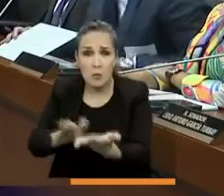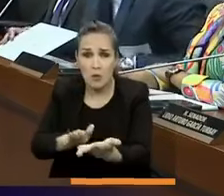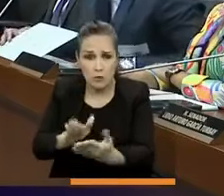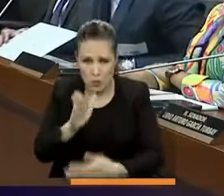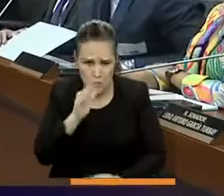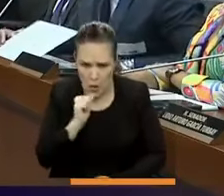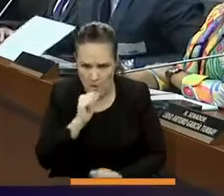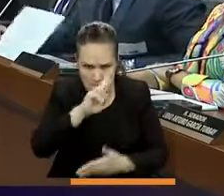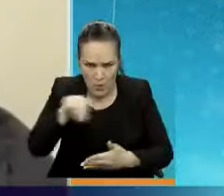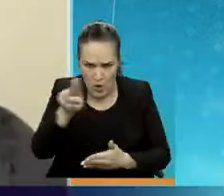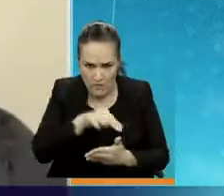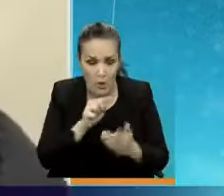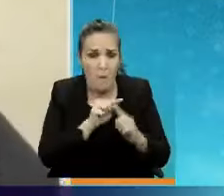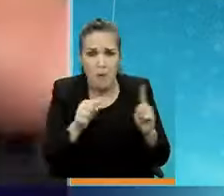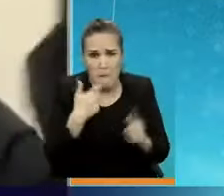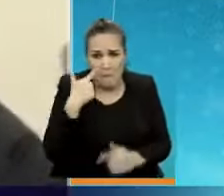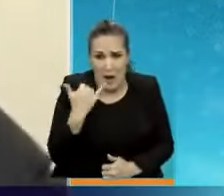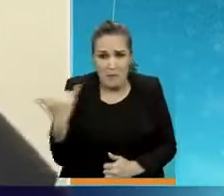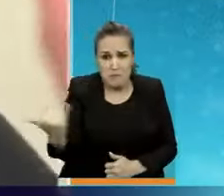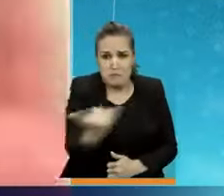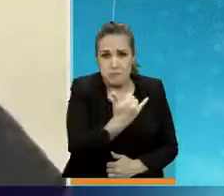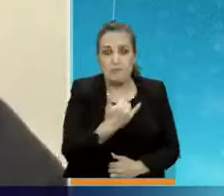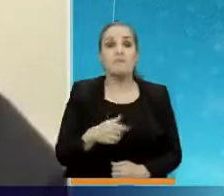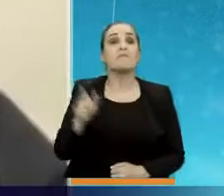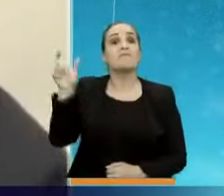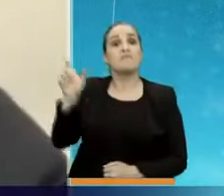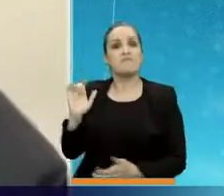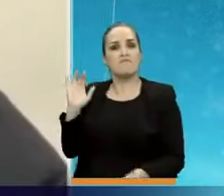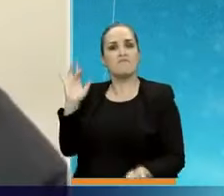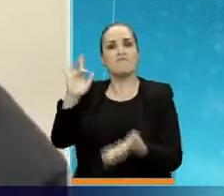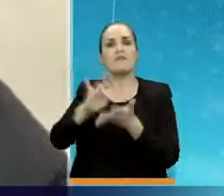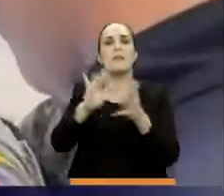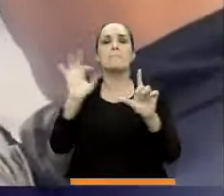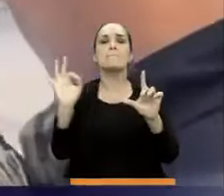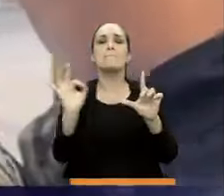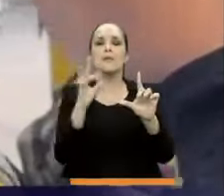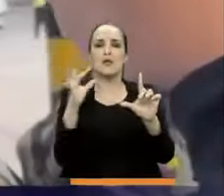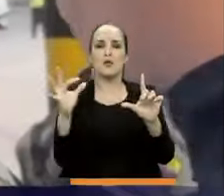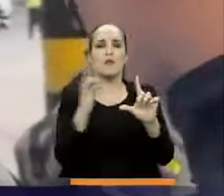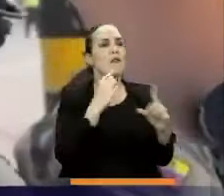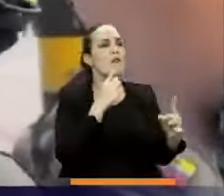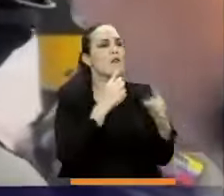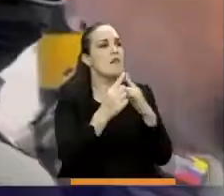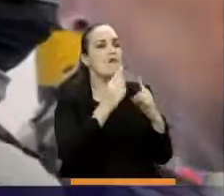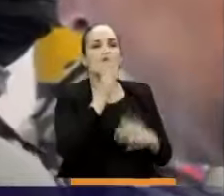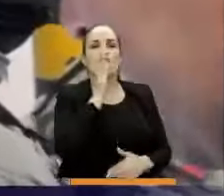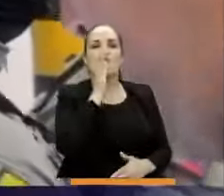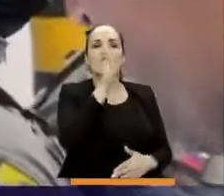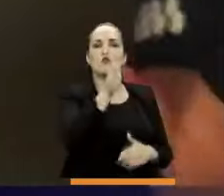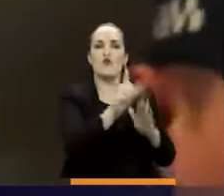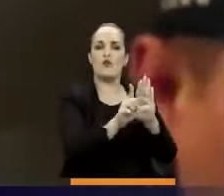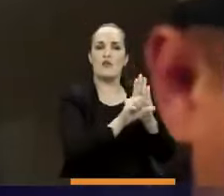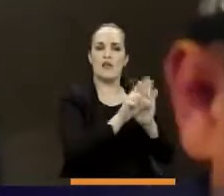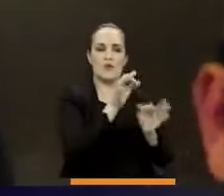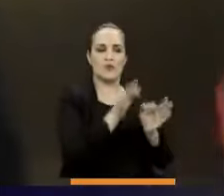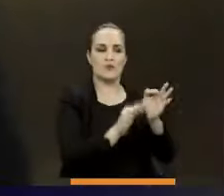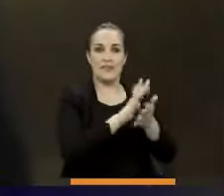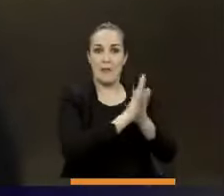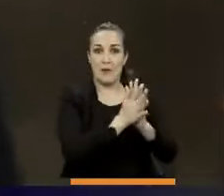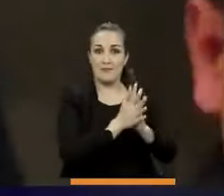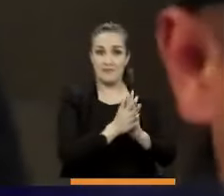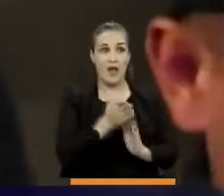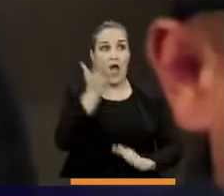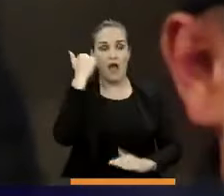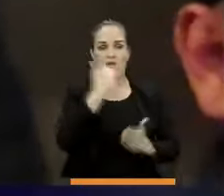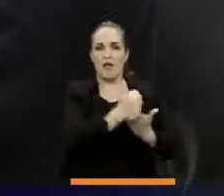Reapareció en el Congreso el exjefe paramilitar Salvatore Mancuso, esta vez en forma virtual en el marco de la discusión del futuro de la Ley de Justicia y Paz que le permitió